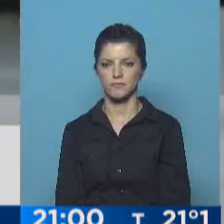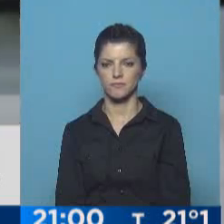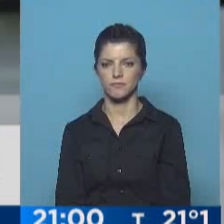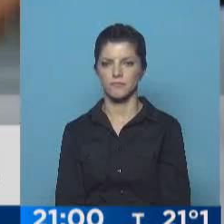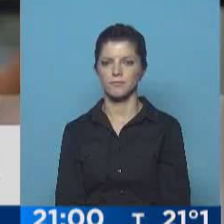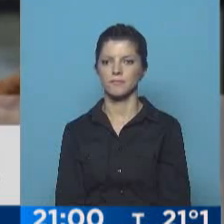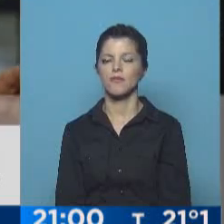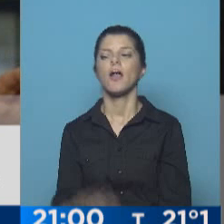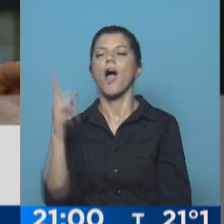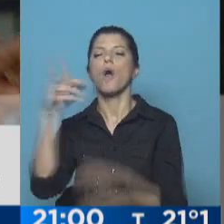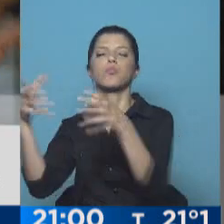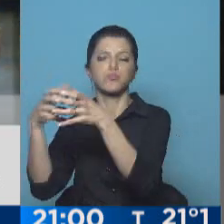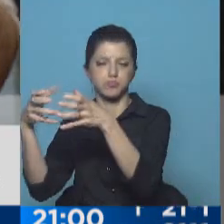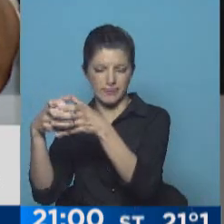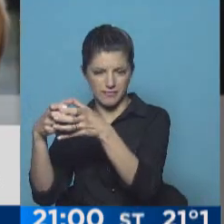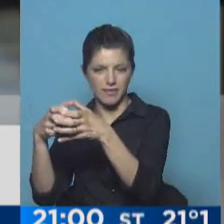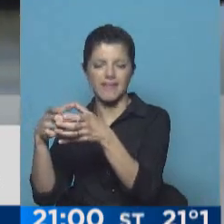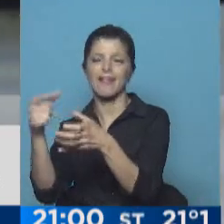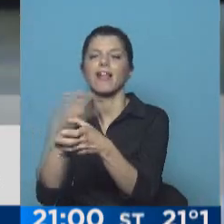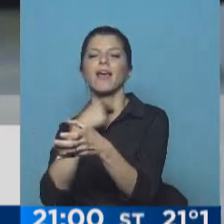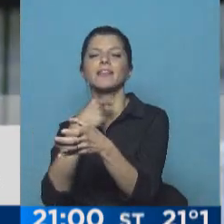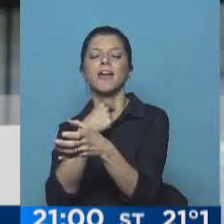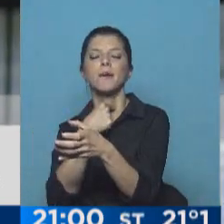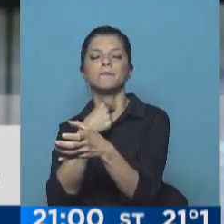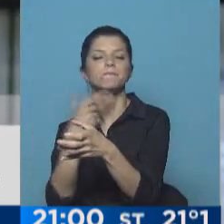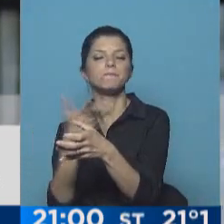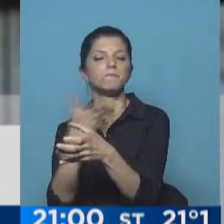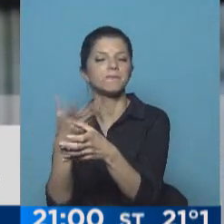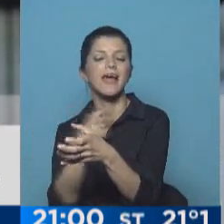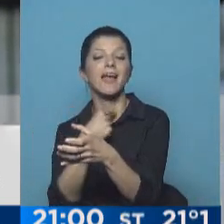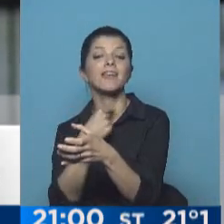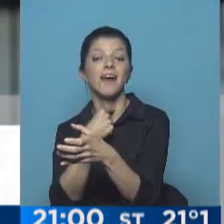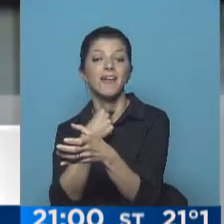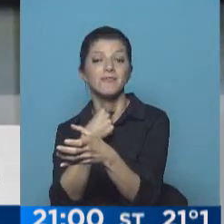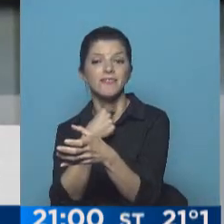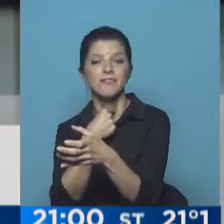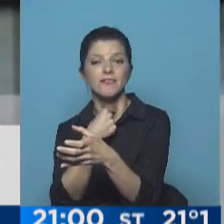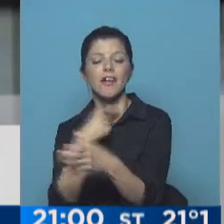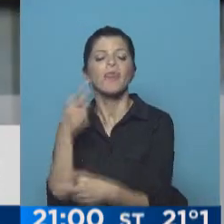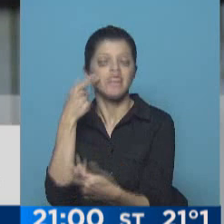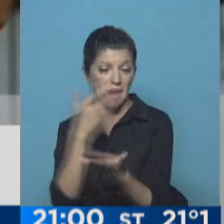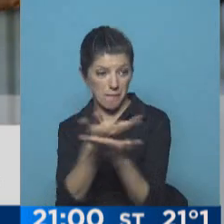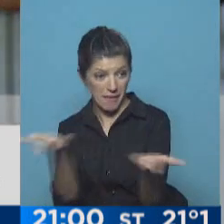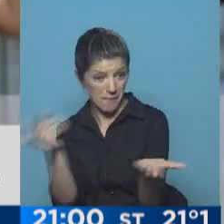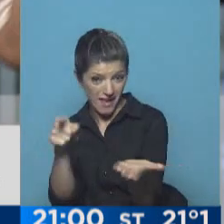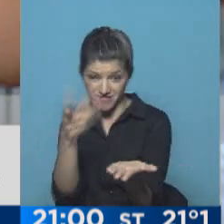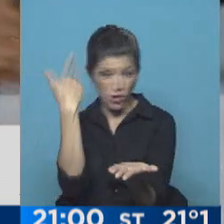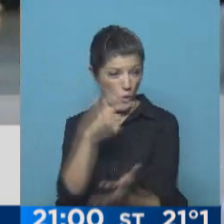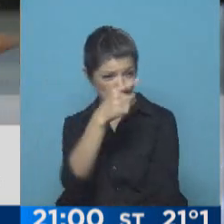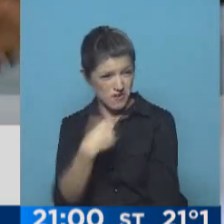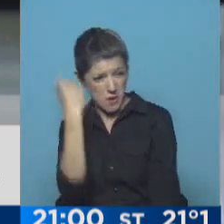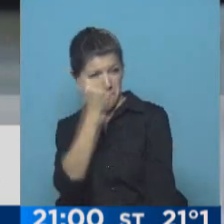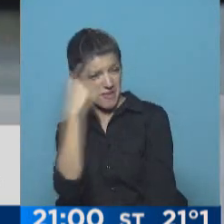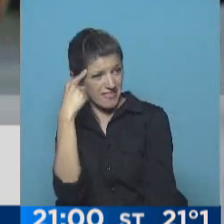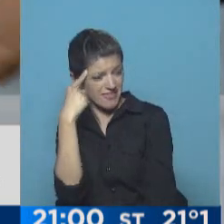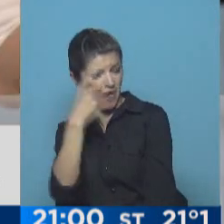querían querían querían querían decirle ven Lo único que le importa es